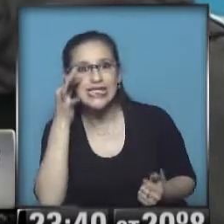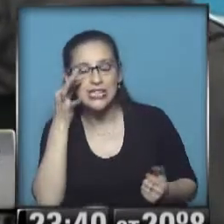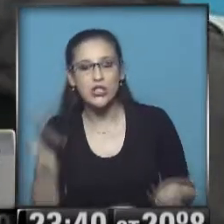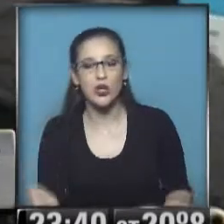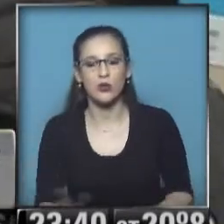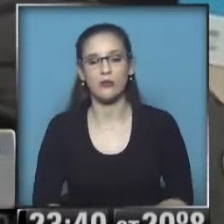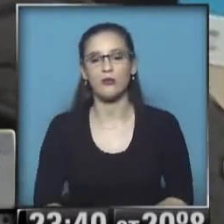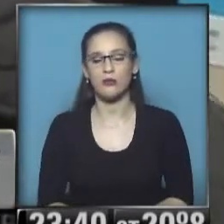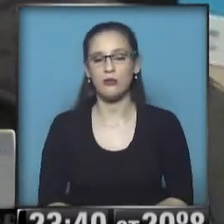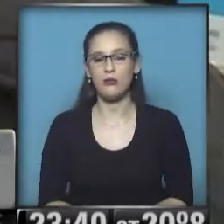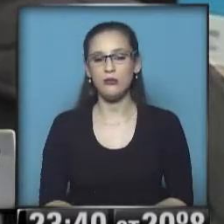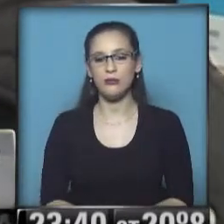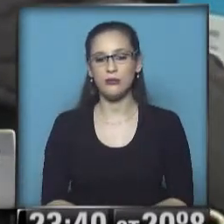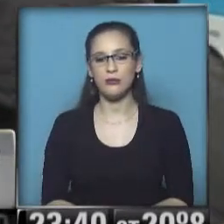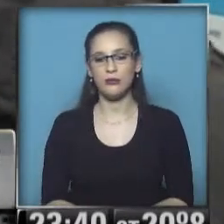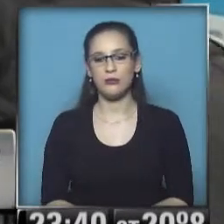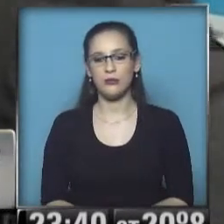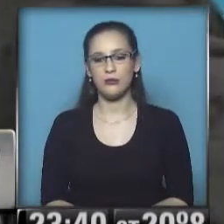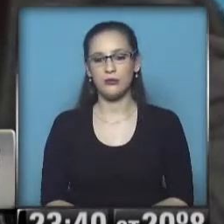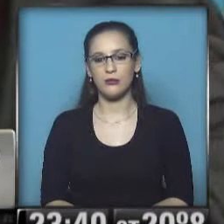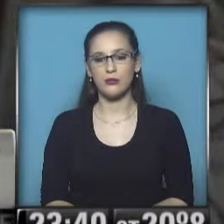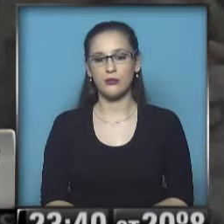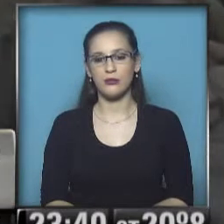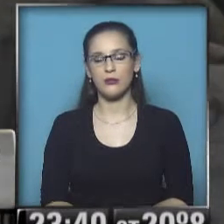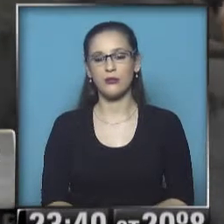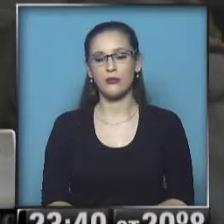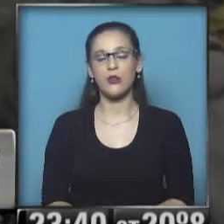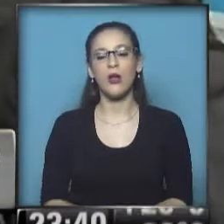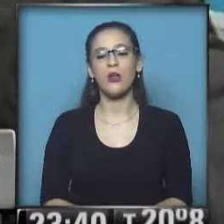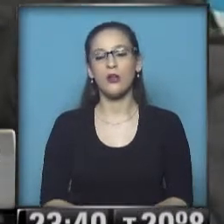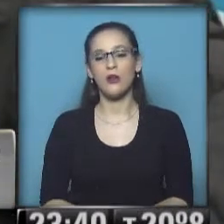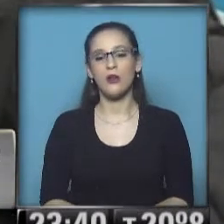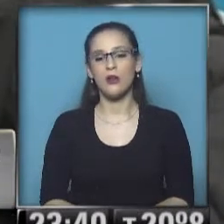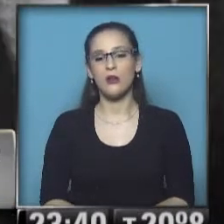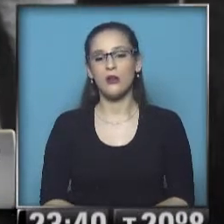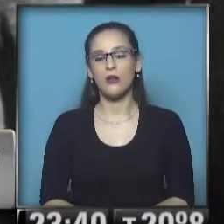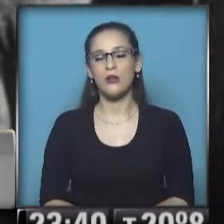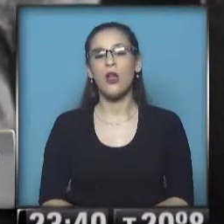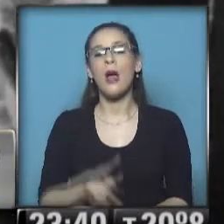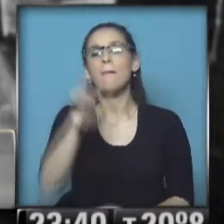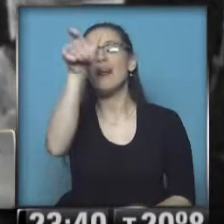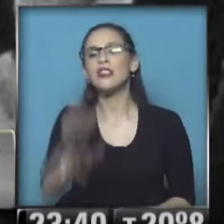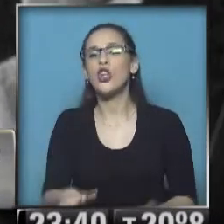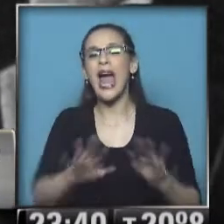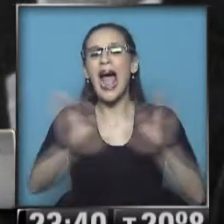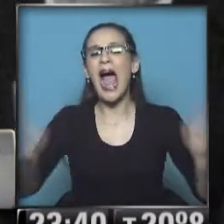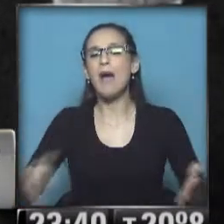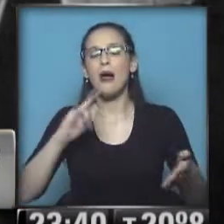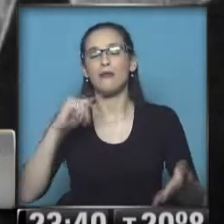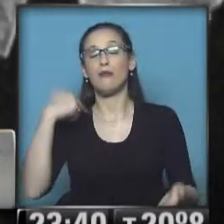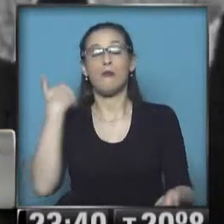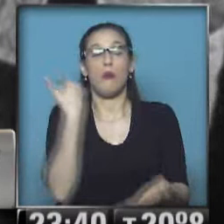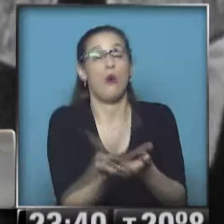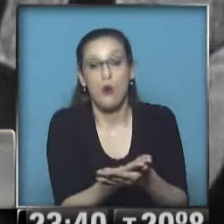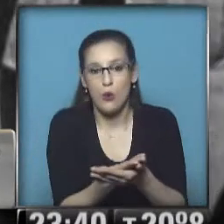estaban tirando, se tira a la cama de la celda y queda totalmente como